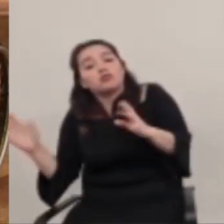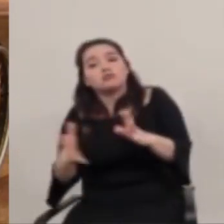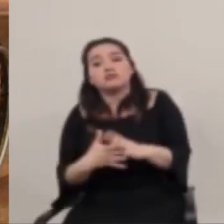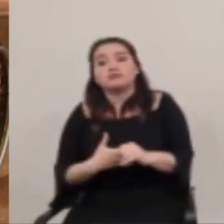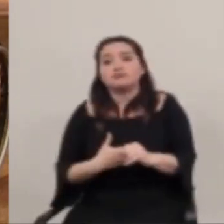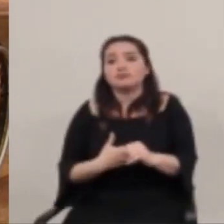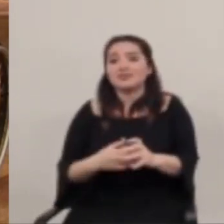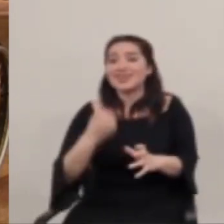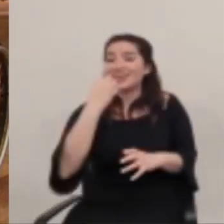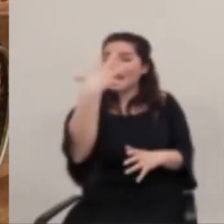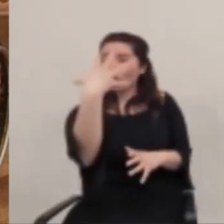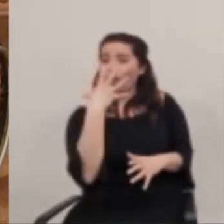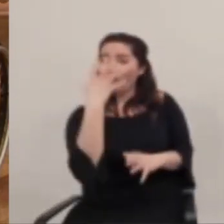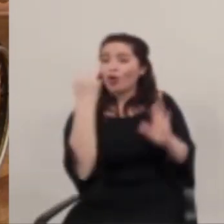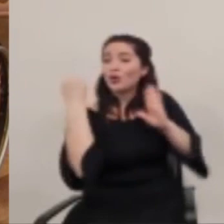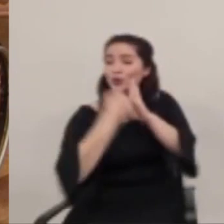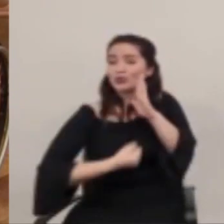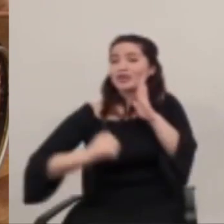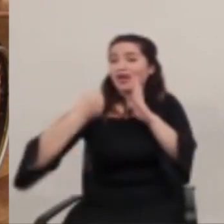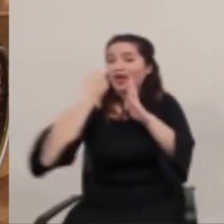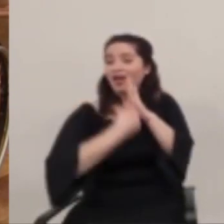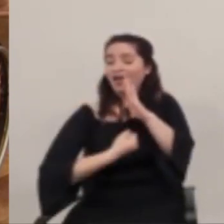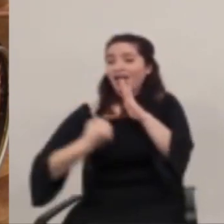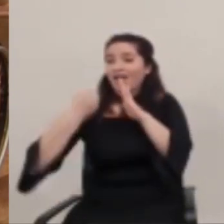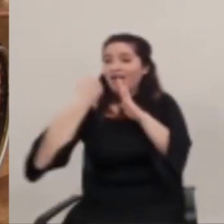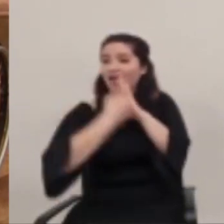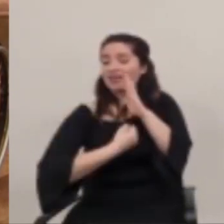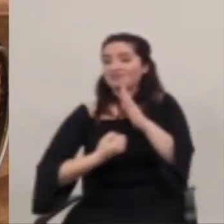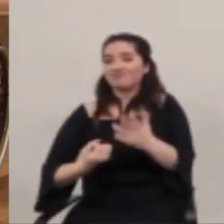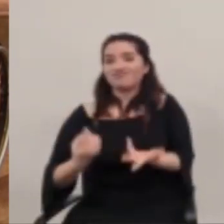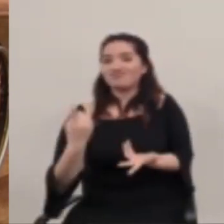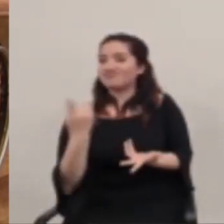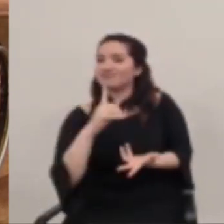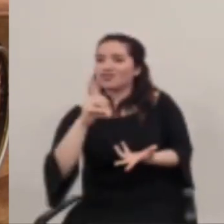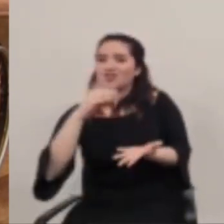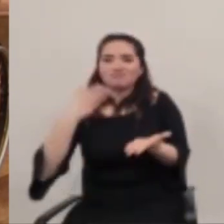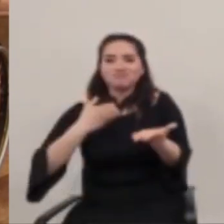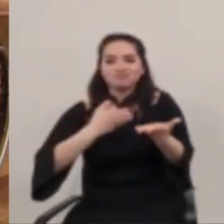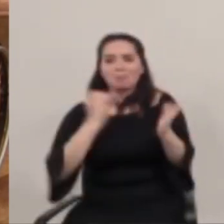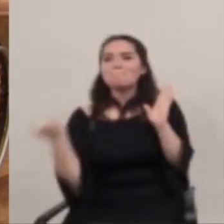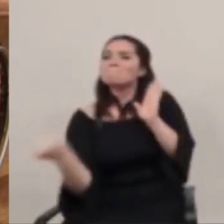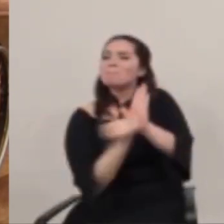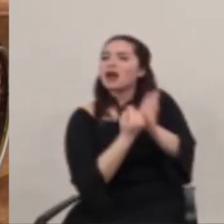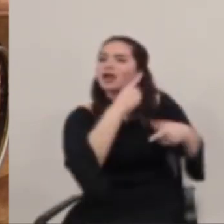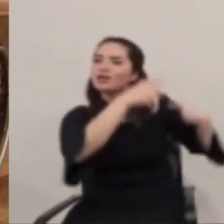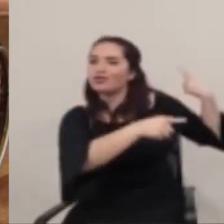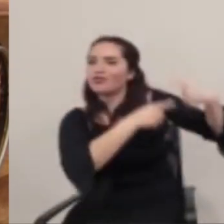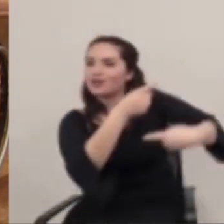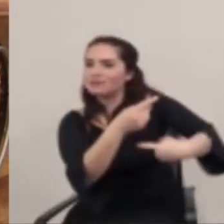grito de lucha finalmente no llegó a poder traspasar esta historia.